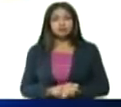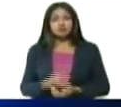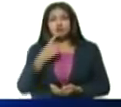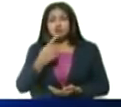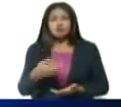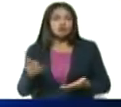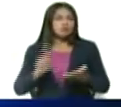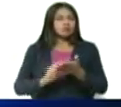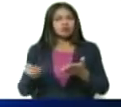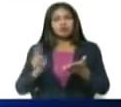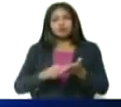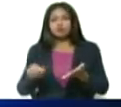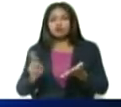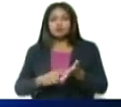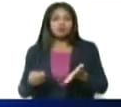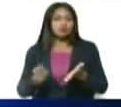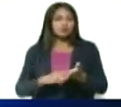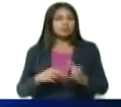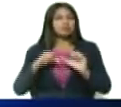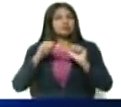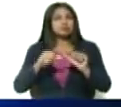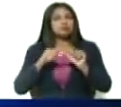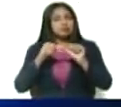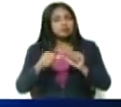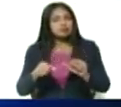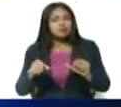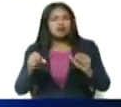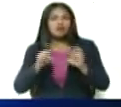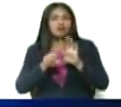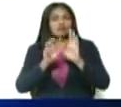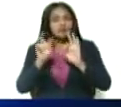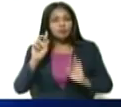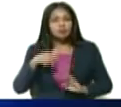porque sigue habiendo mezquindad.